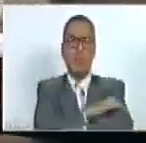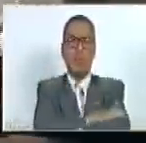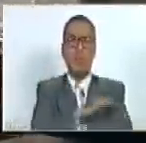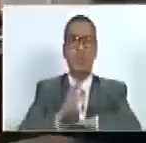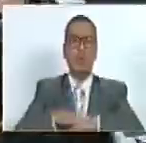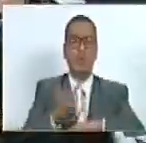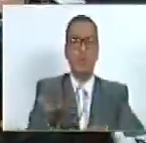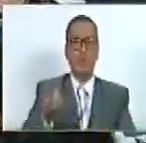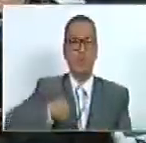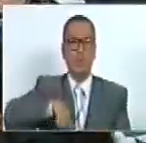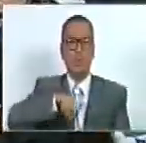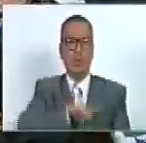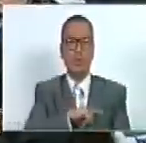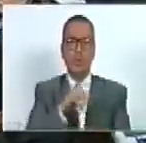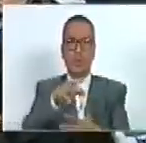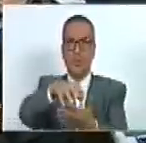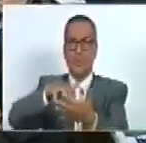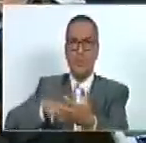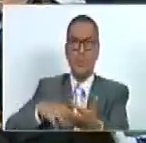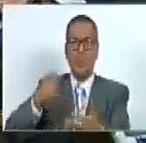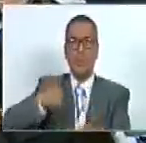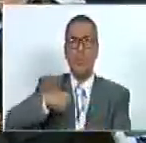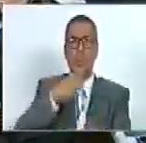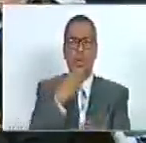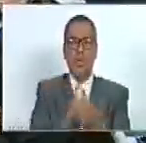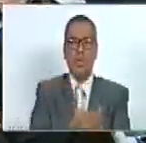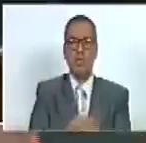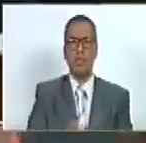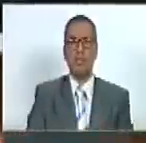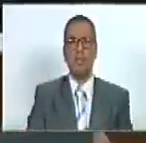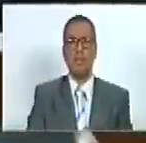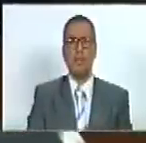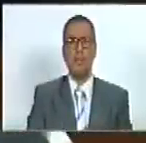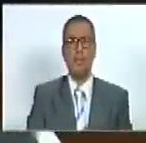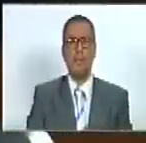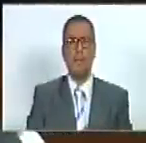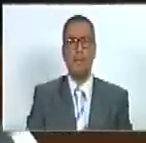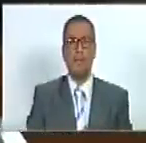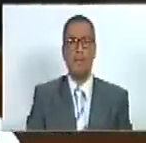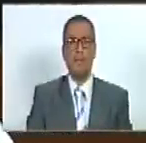porque nosotros somos mayoría. Muchas gracias.